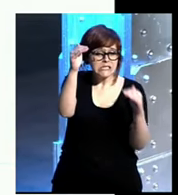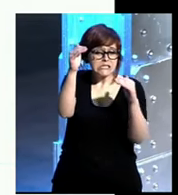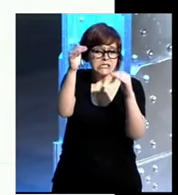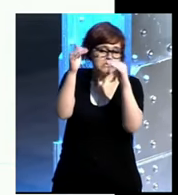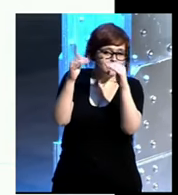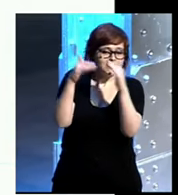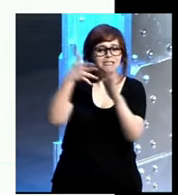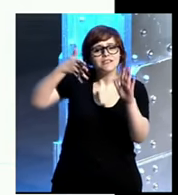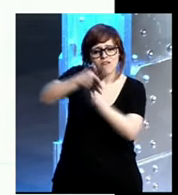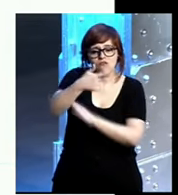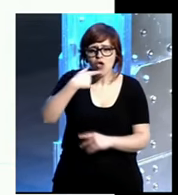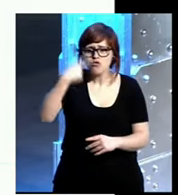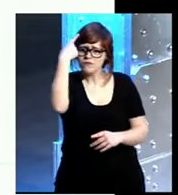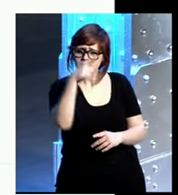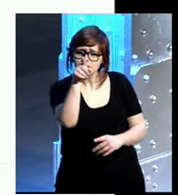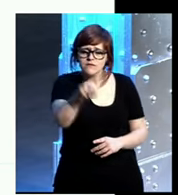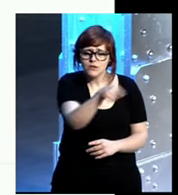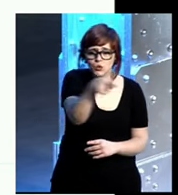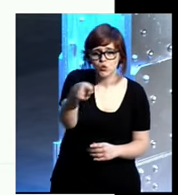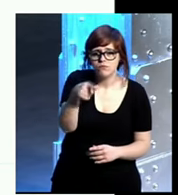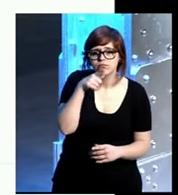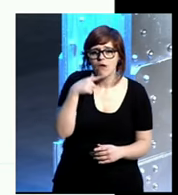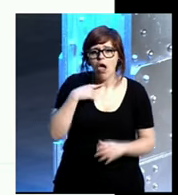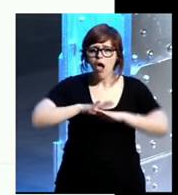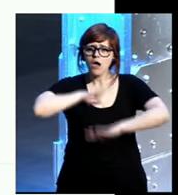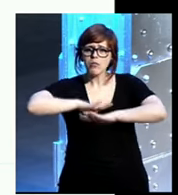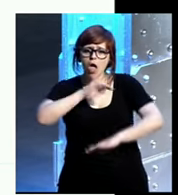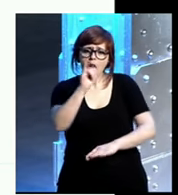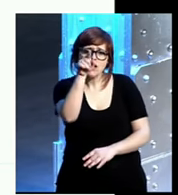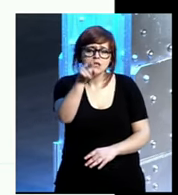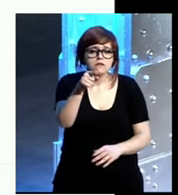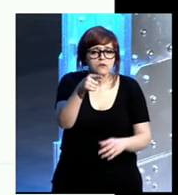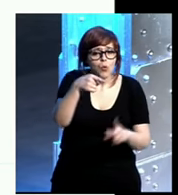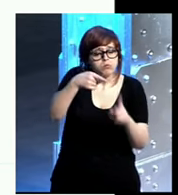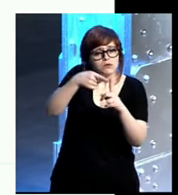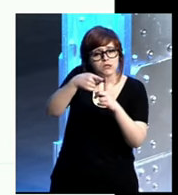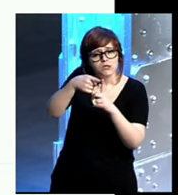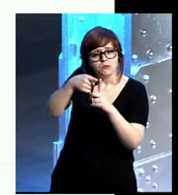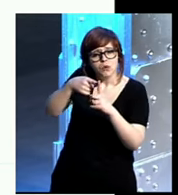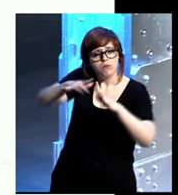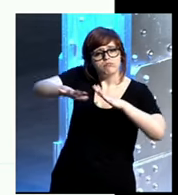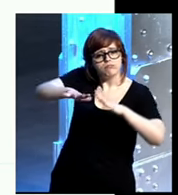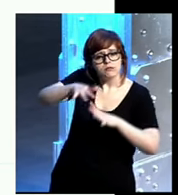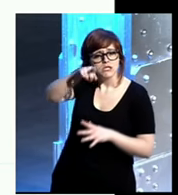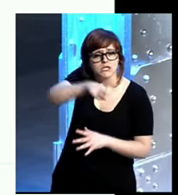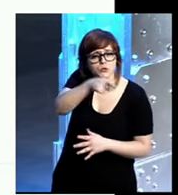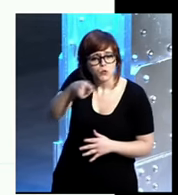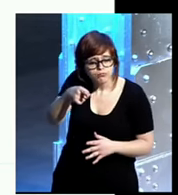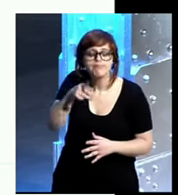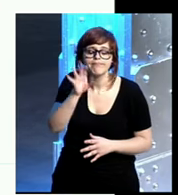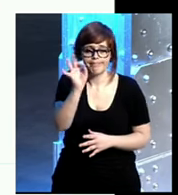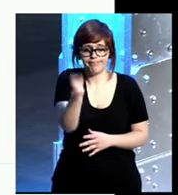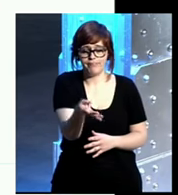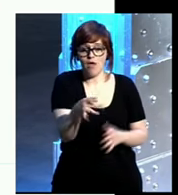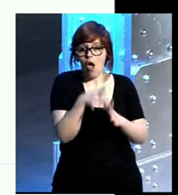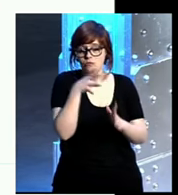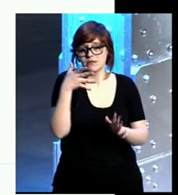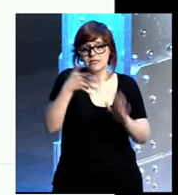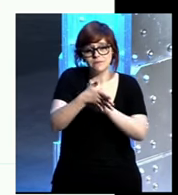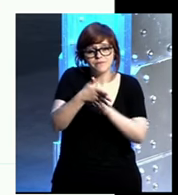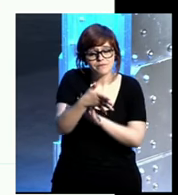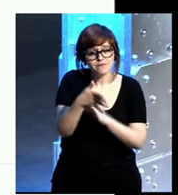no controlo, tengo la capacidad de trabajar con esto o no. También aquí se pueden encontrar diferentes soluciones, y ahora vamos a ver algunos ejemplos. La